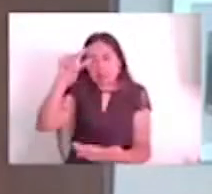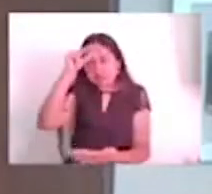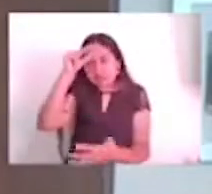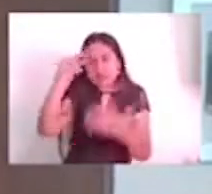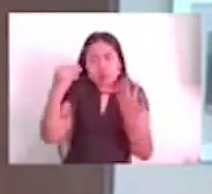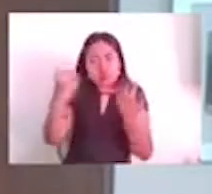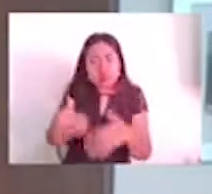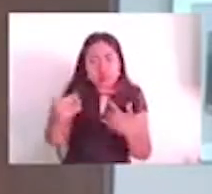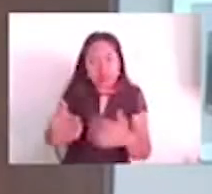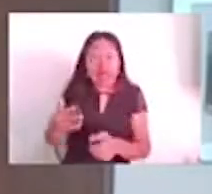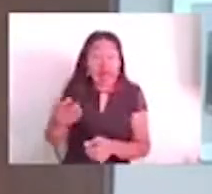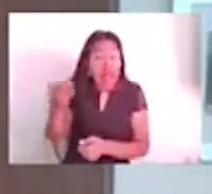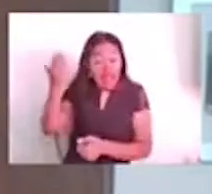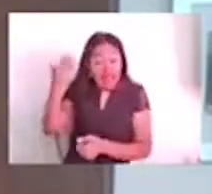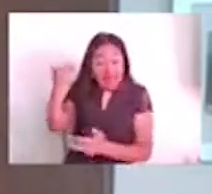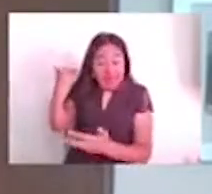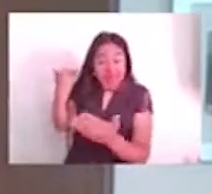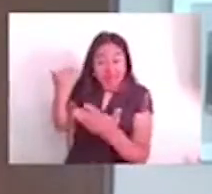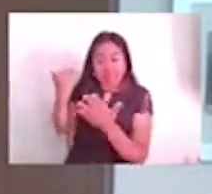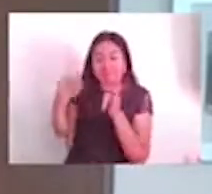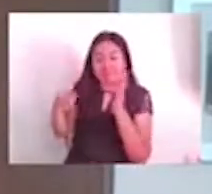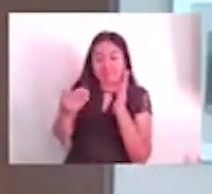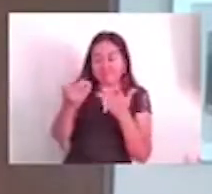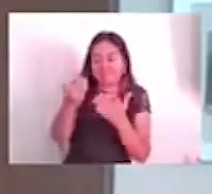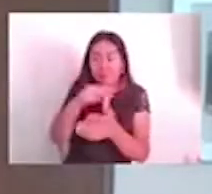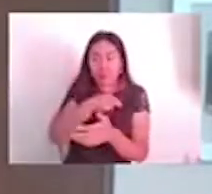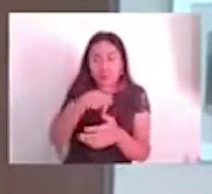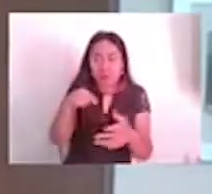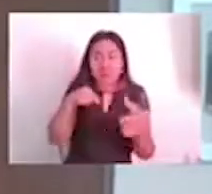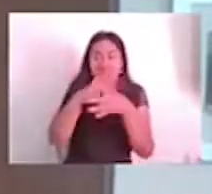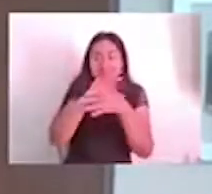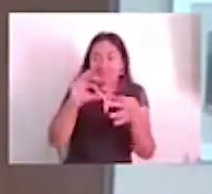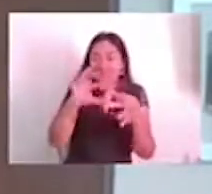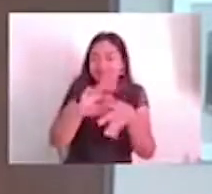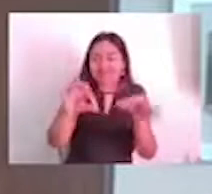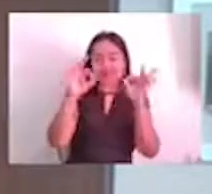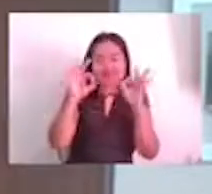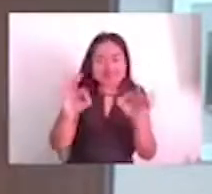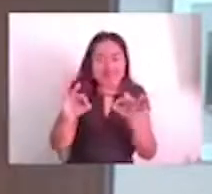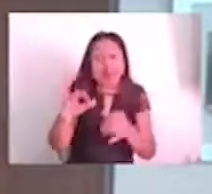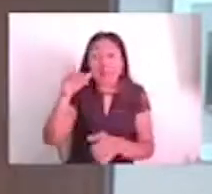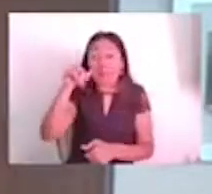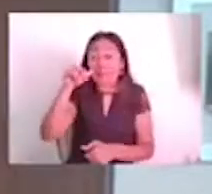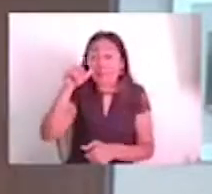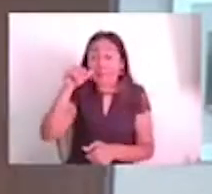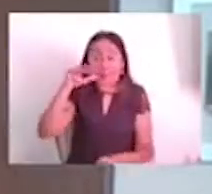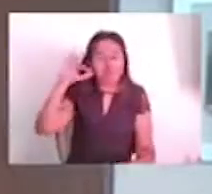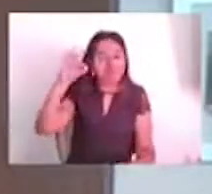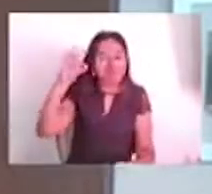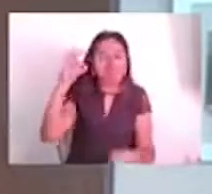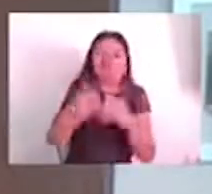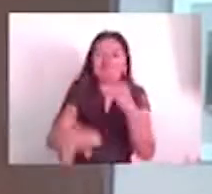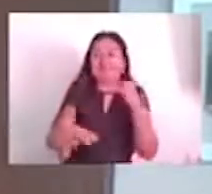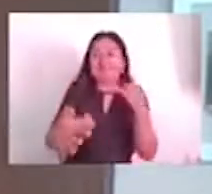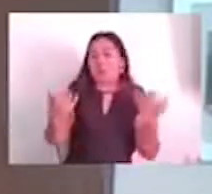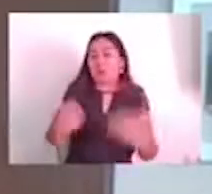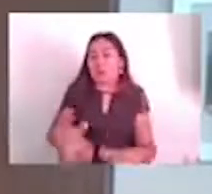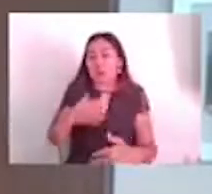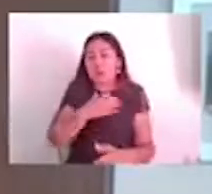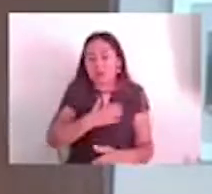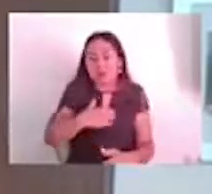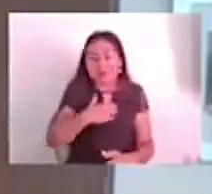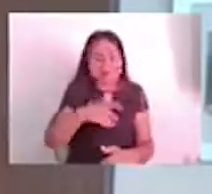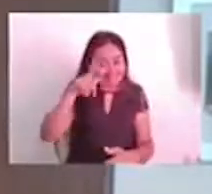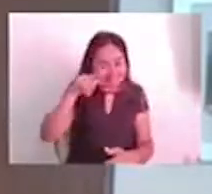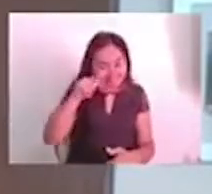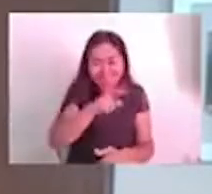sesiones muy buenas, ¿verdad, Eduardo? Preparando la sesión de cierre ha sido también muy ameno. Entonces, los esperamos el día de